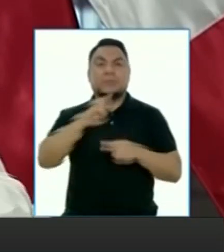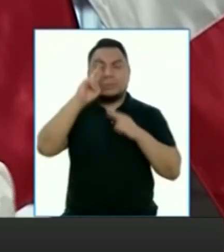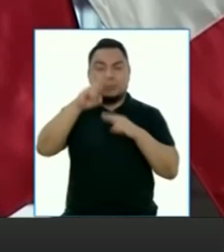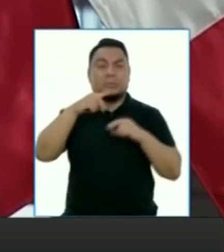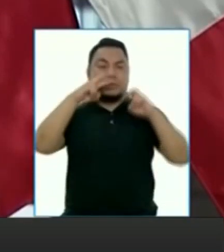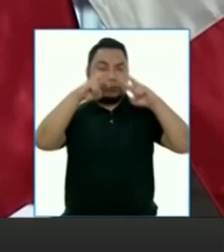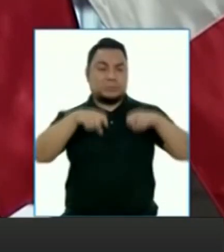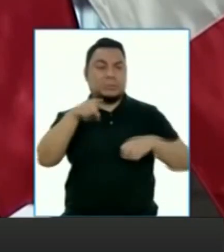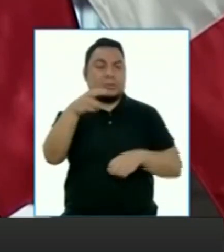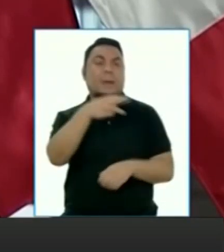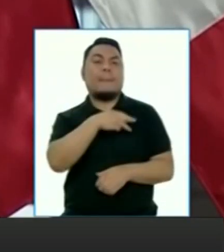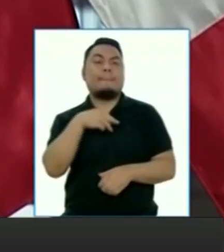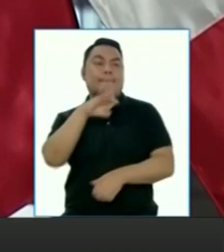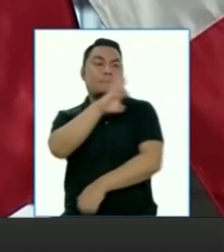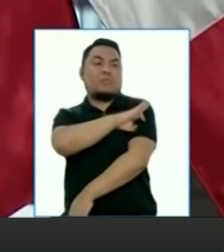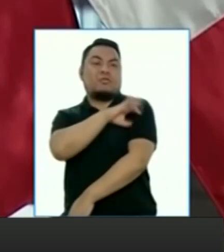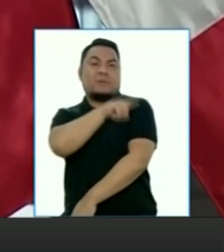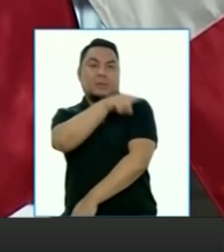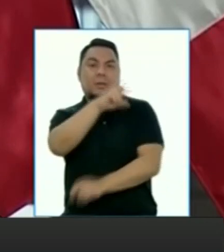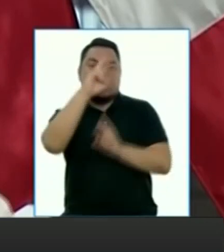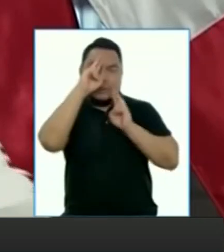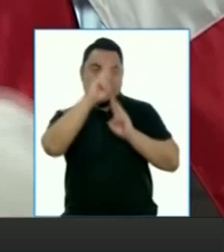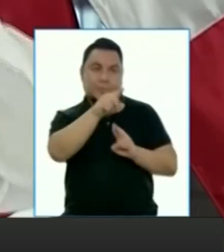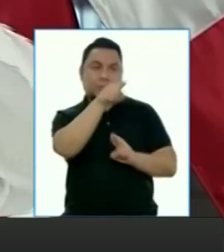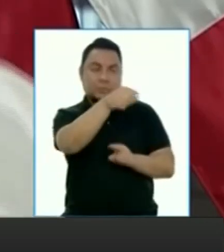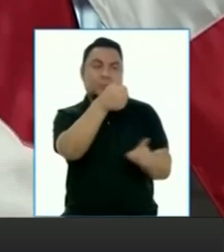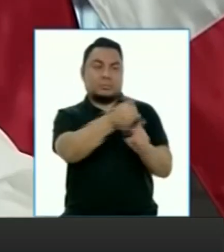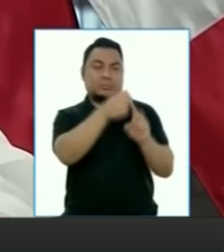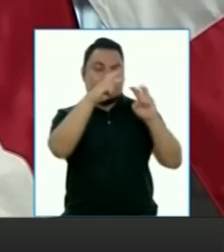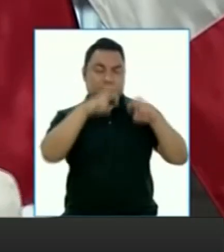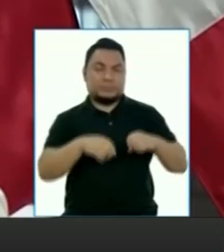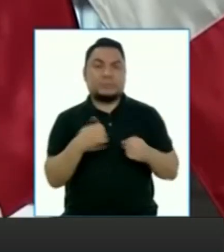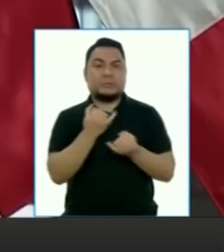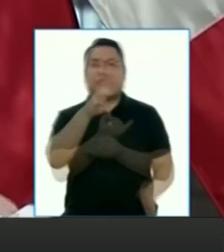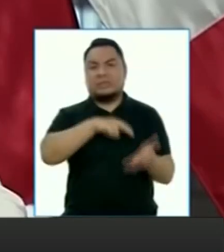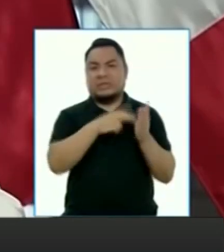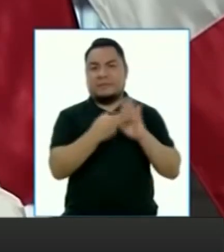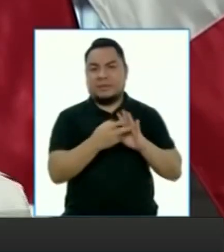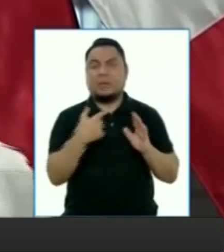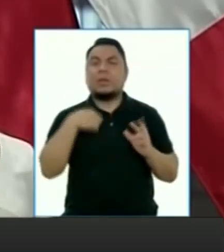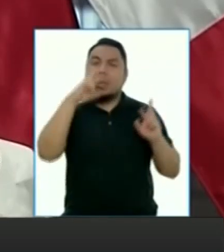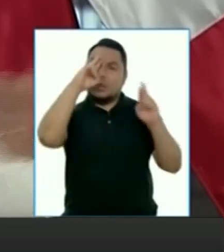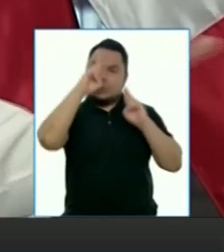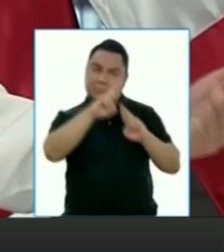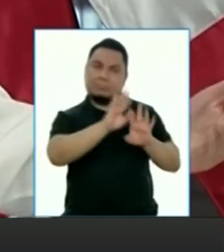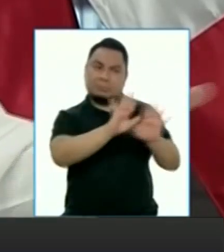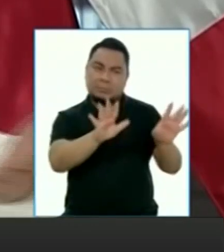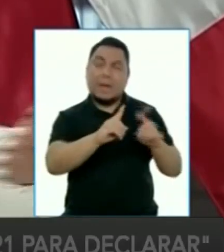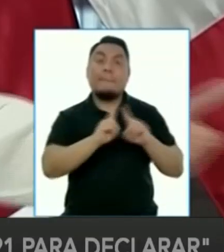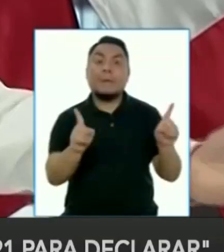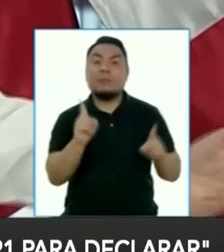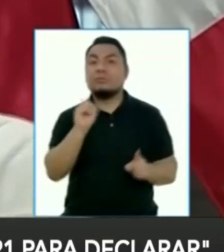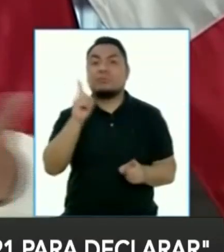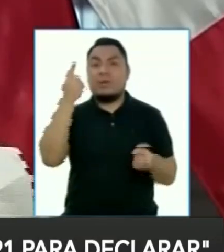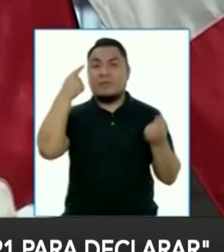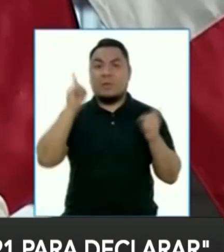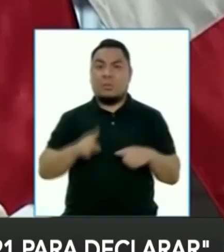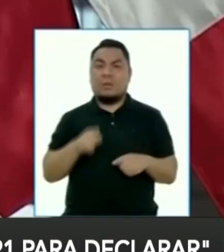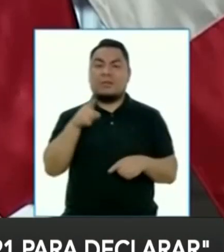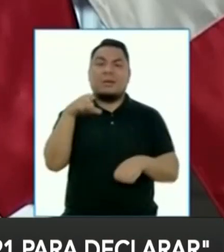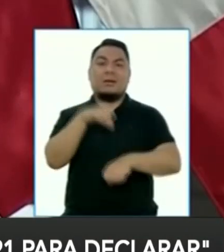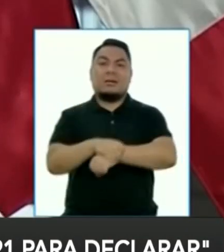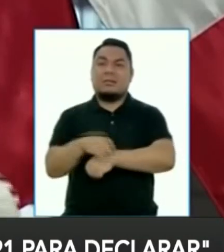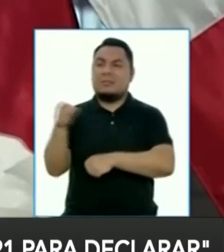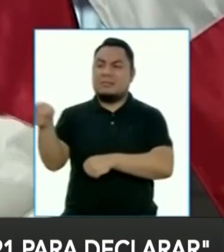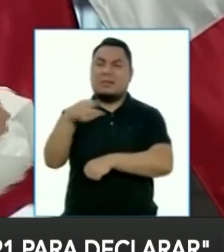a las investigaciones del Ministerio Público y respeto a la independencia de poderes. He dicho que estoy en desacuerdo con las detenciones que se han dado en los